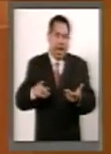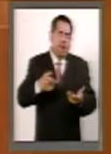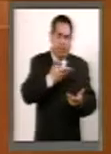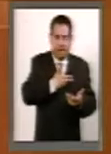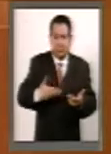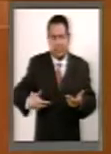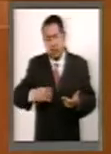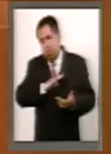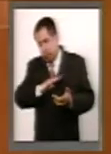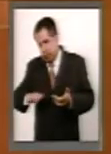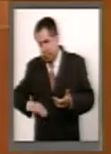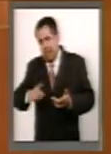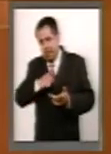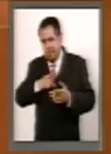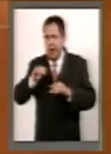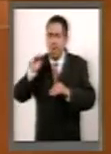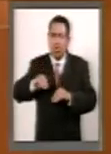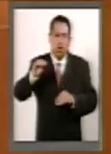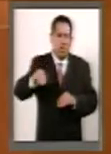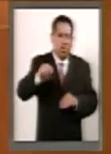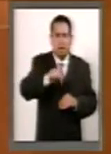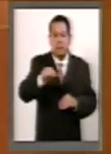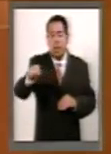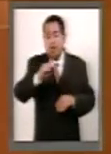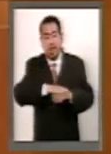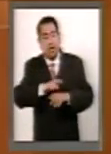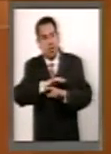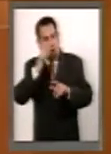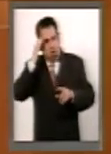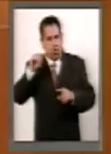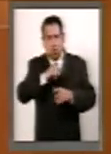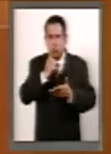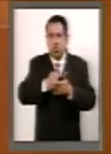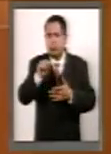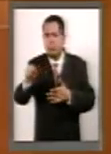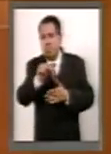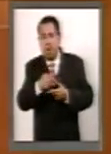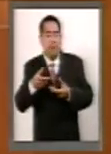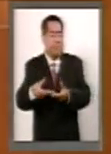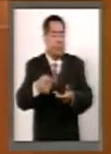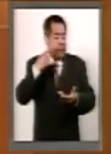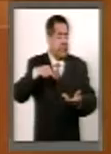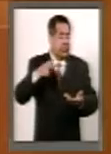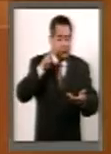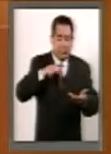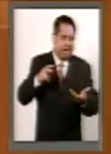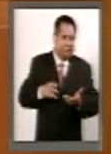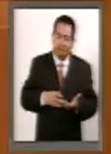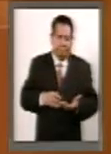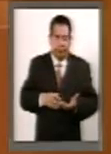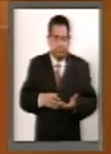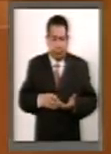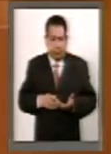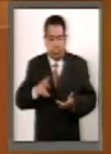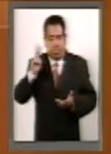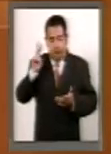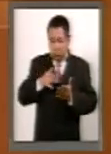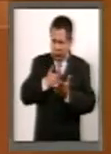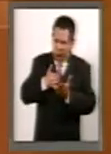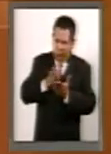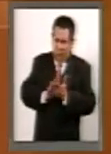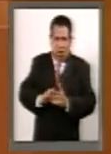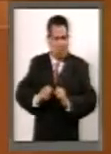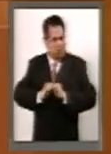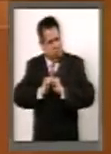municipal colocar en los lugares más representativos de la ciudad de Querétaro. Pero la difusión, la edición masiva